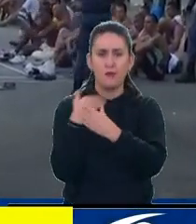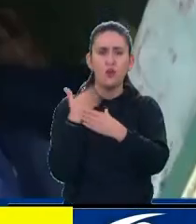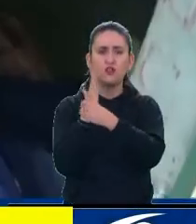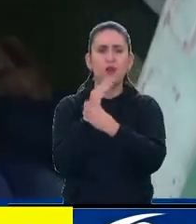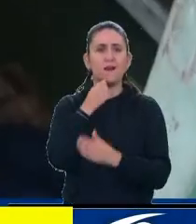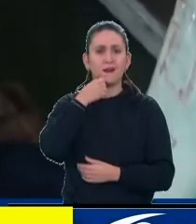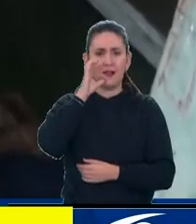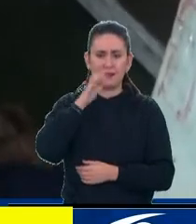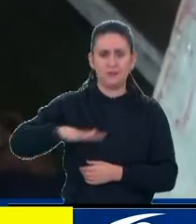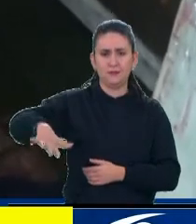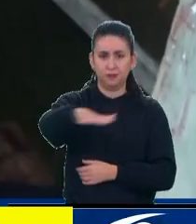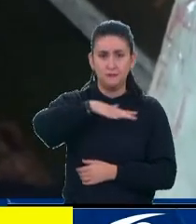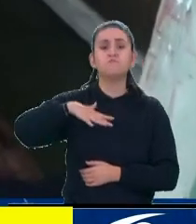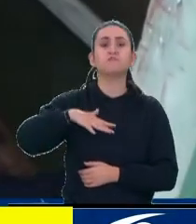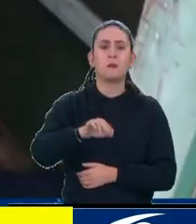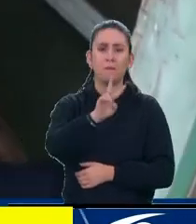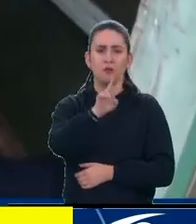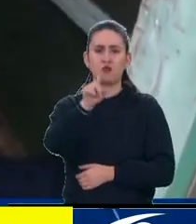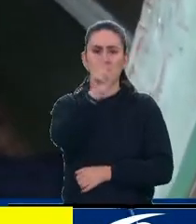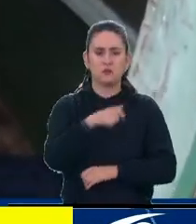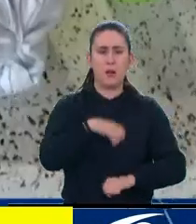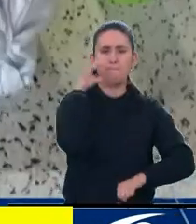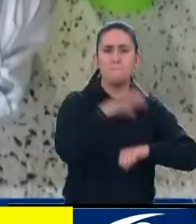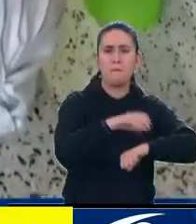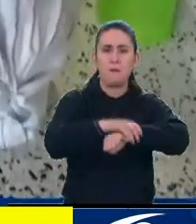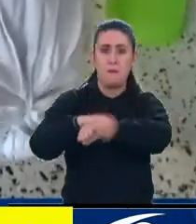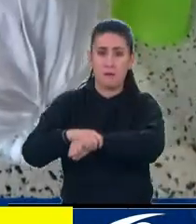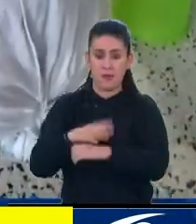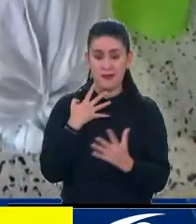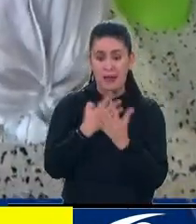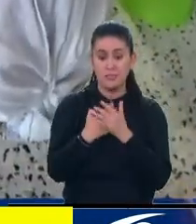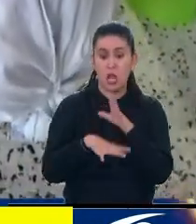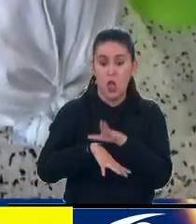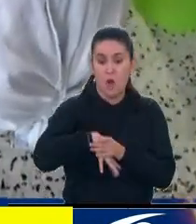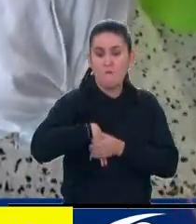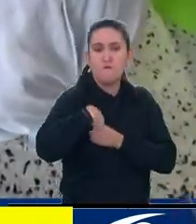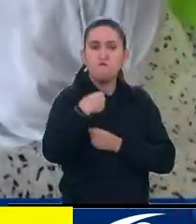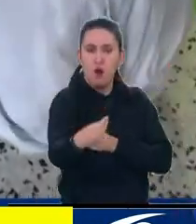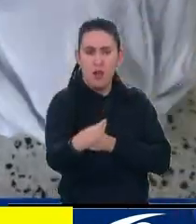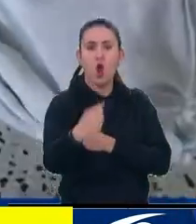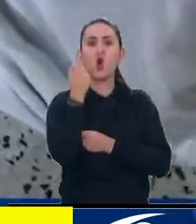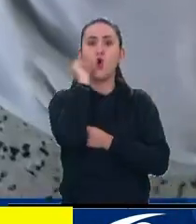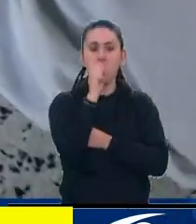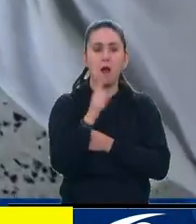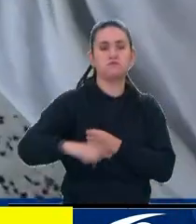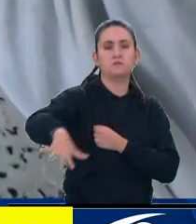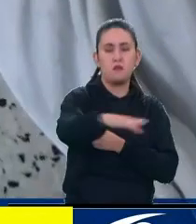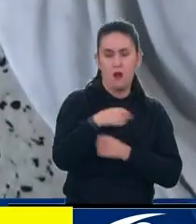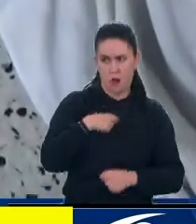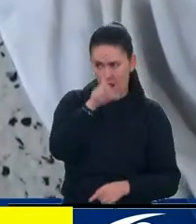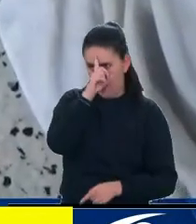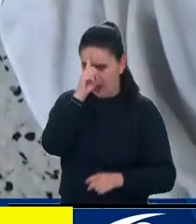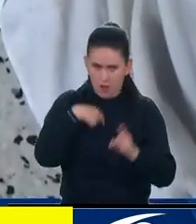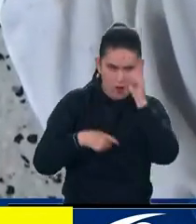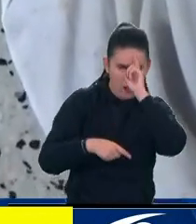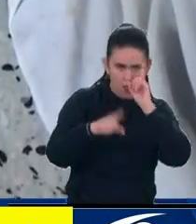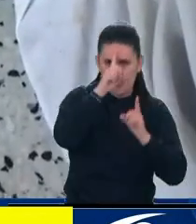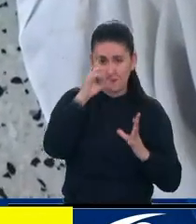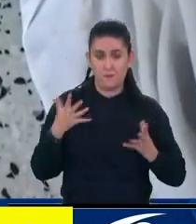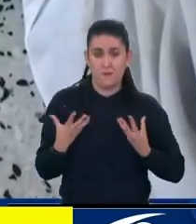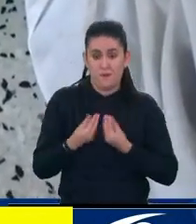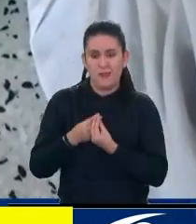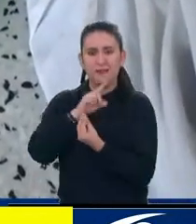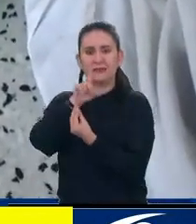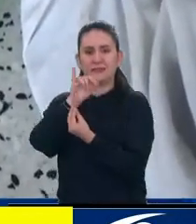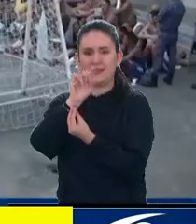21 personas fueron capturadas en los exteriores de esta cárcel porque venían cometiendo delitos las autoridades unidades de la exigir